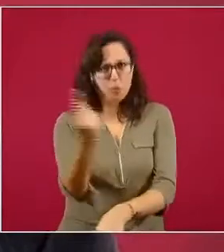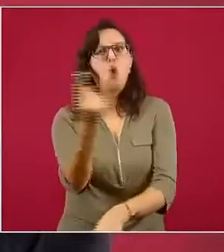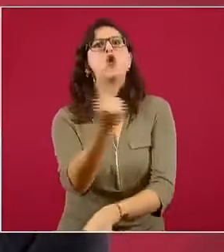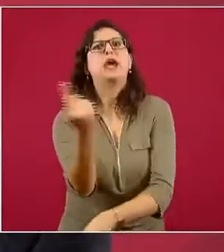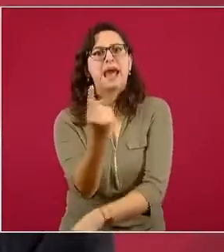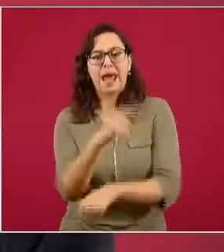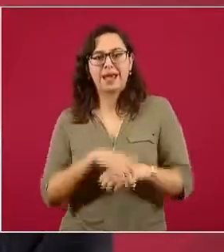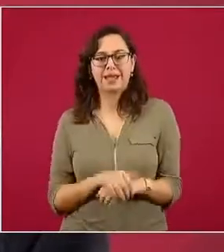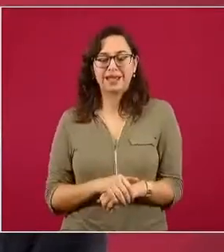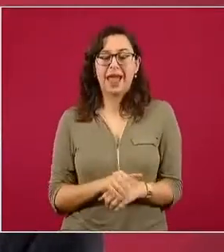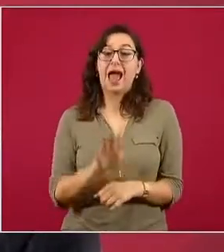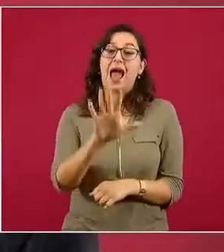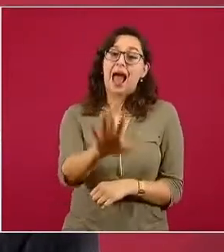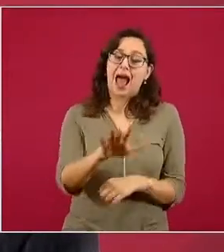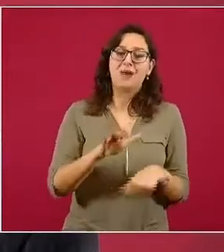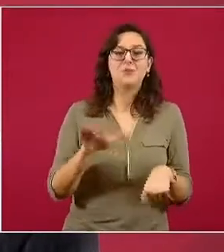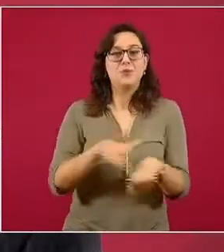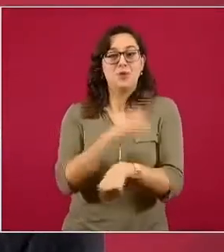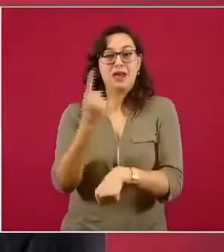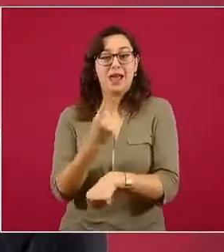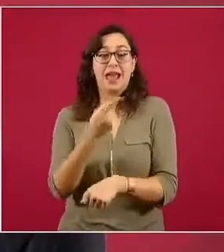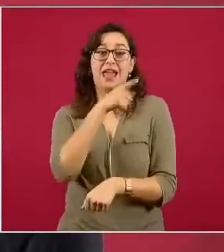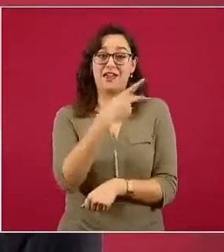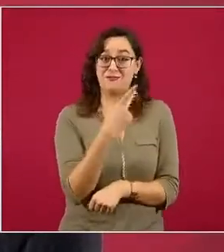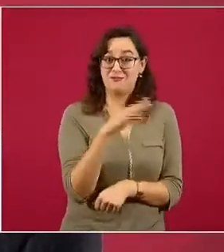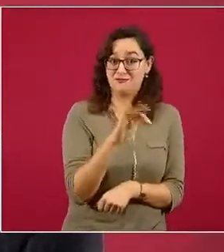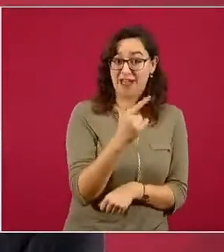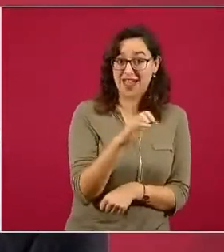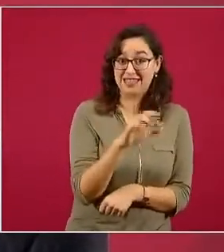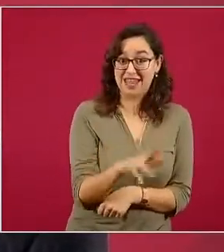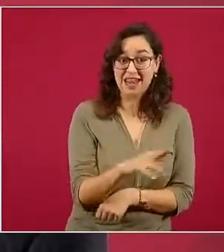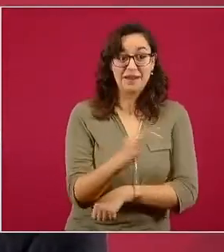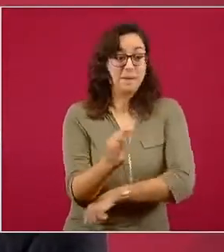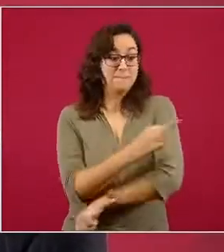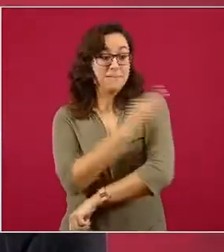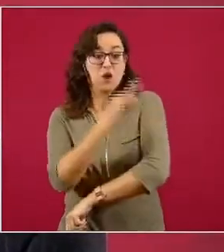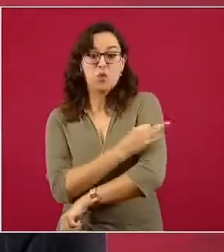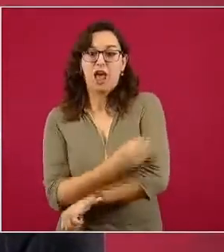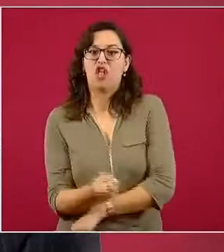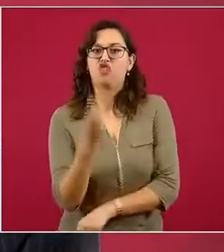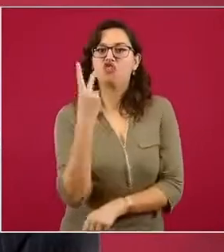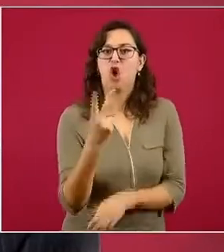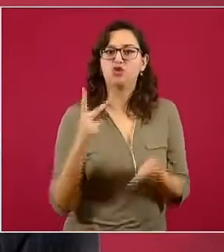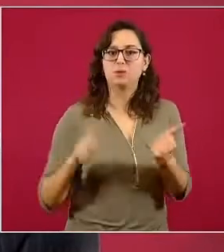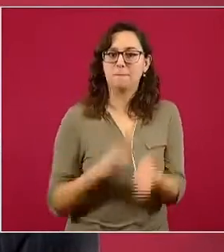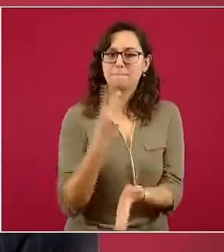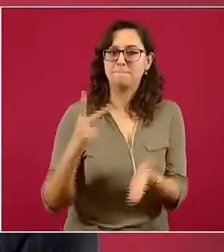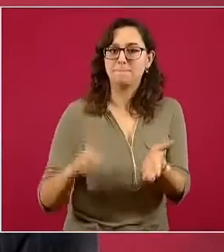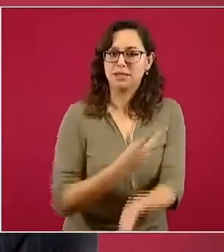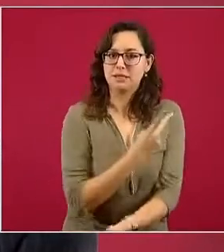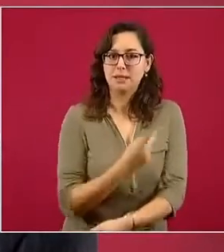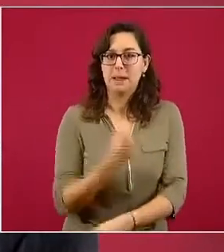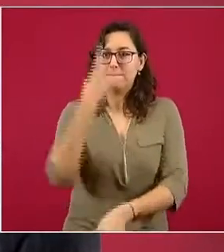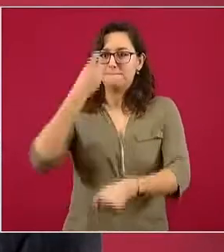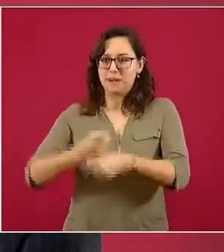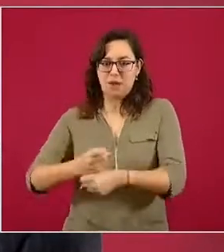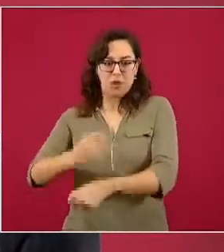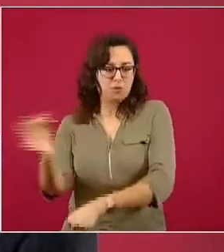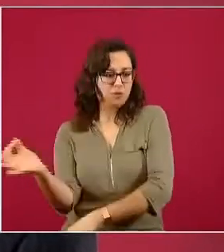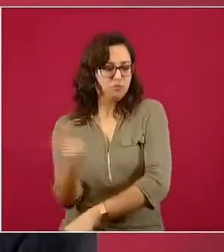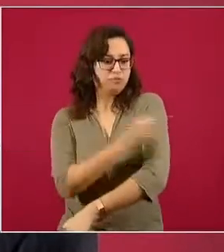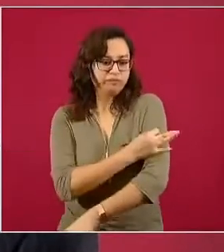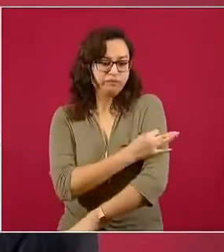tiene que aplicar 2 dosis. Y esas 2 dosis tienen que estar separadas por 21 días. El día